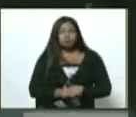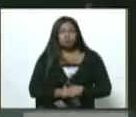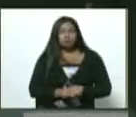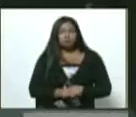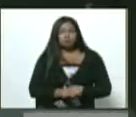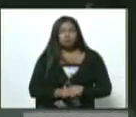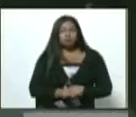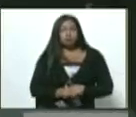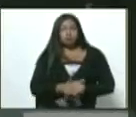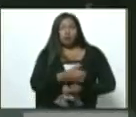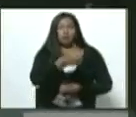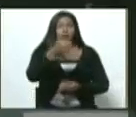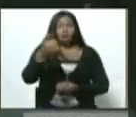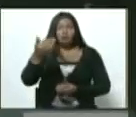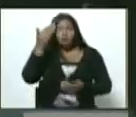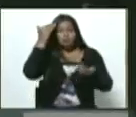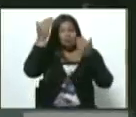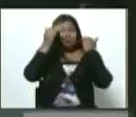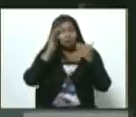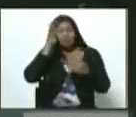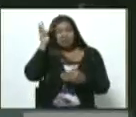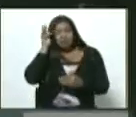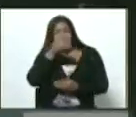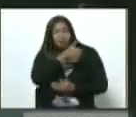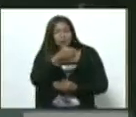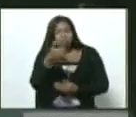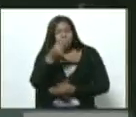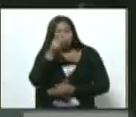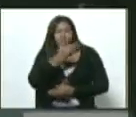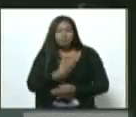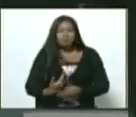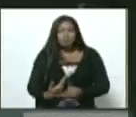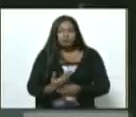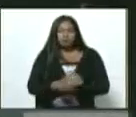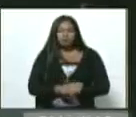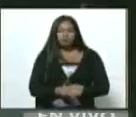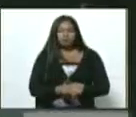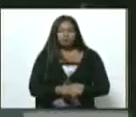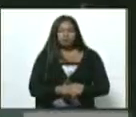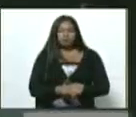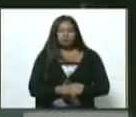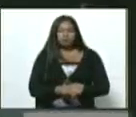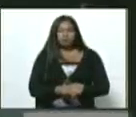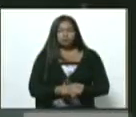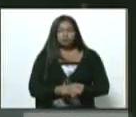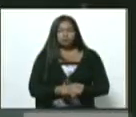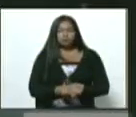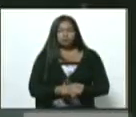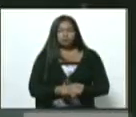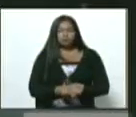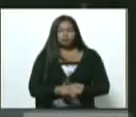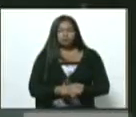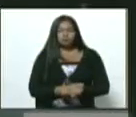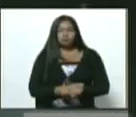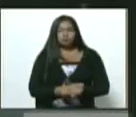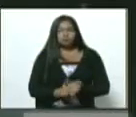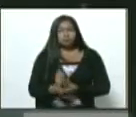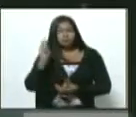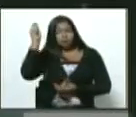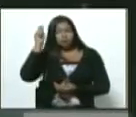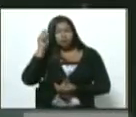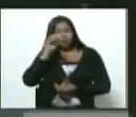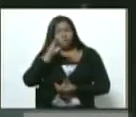Elvis Amoroso, señor Fiscal General de la República, Tarek William Saab, diputado